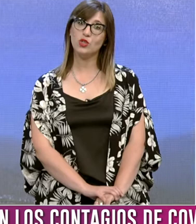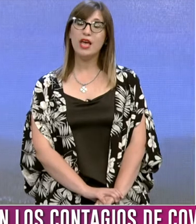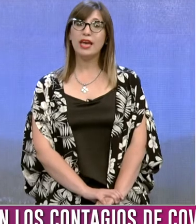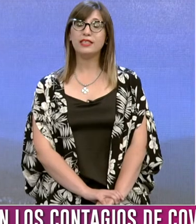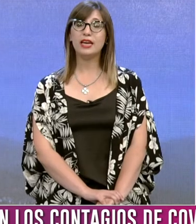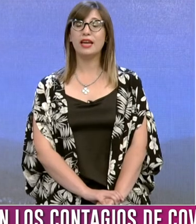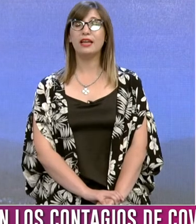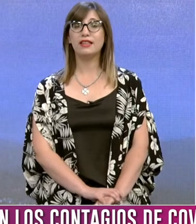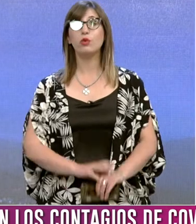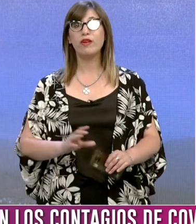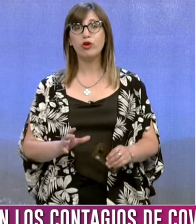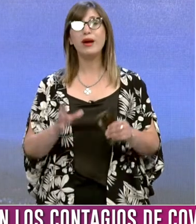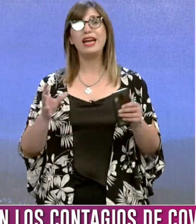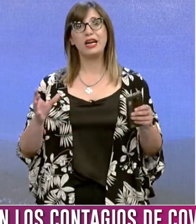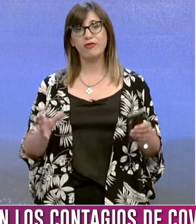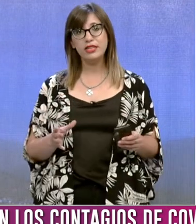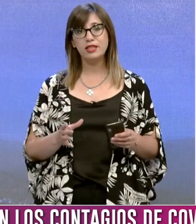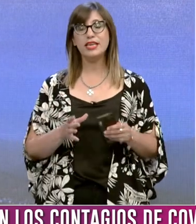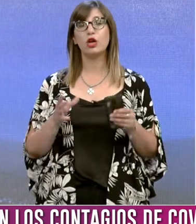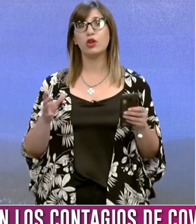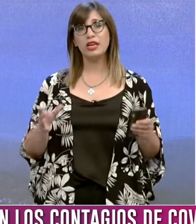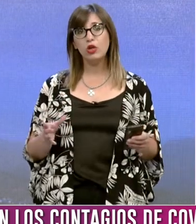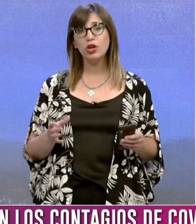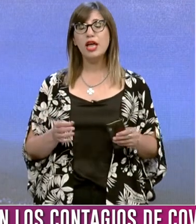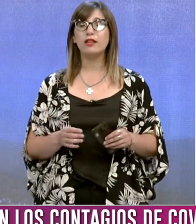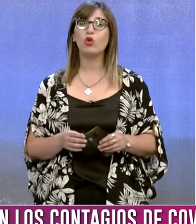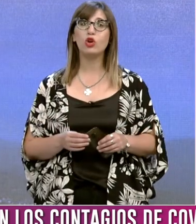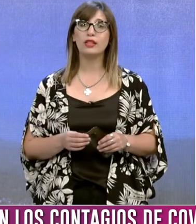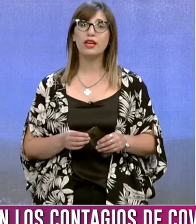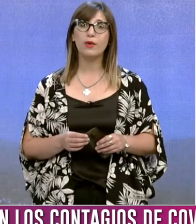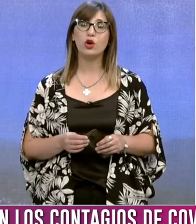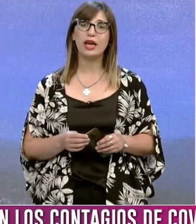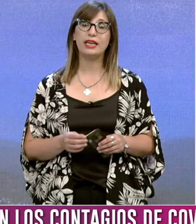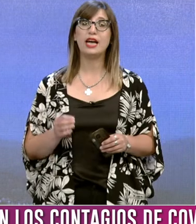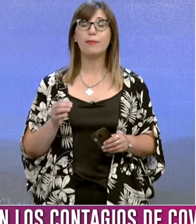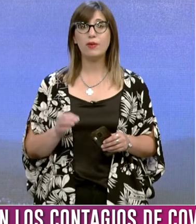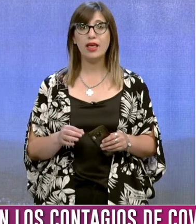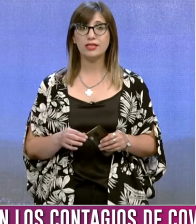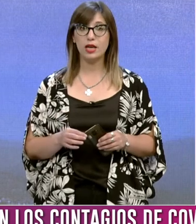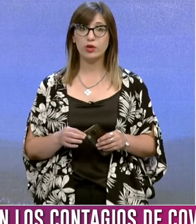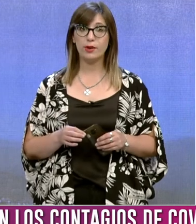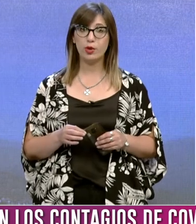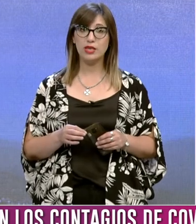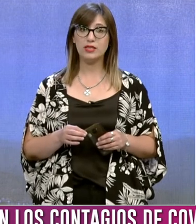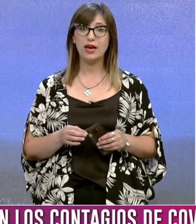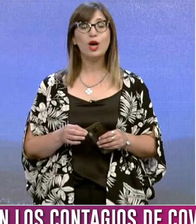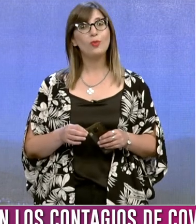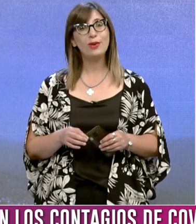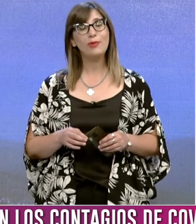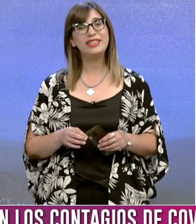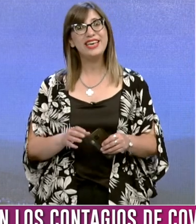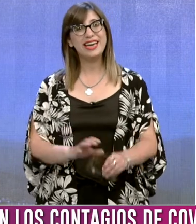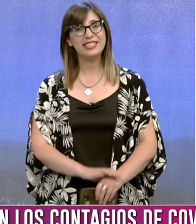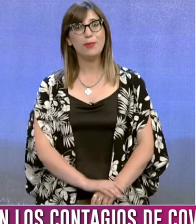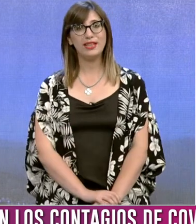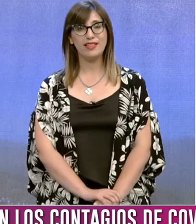nosotros. Él es de alguna forma el referente y el coordinador de todo lo que tiene que ver con las clínicas privadas en nuestra provincia. ¿Cómo le va?